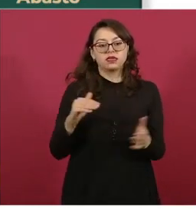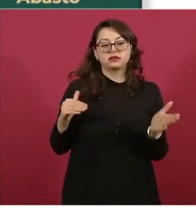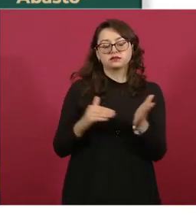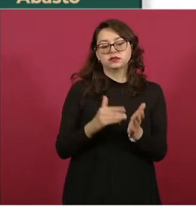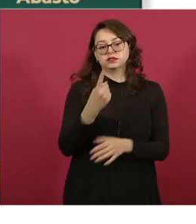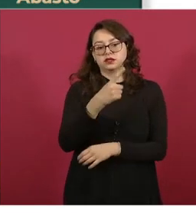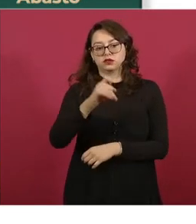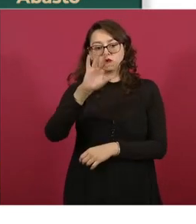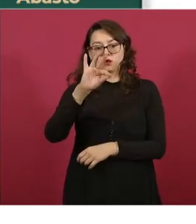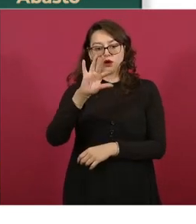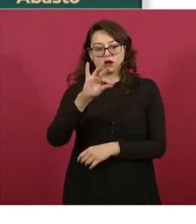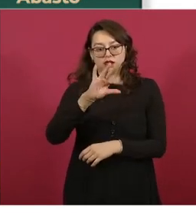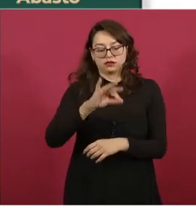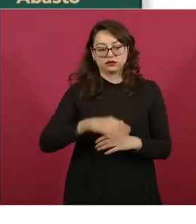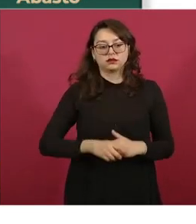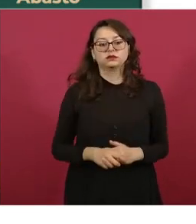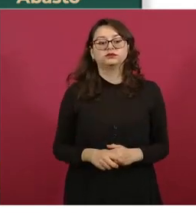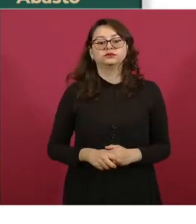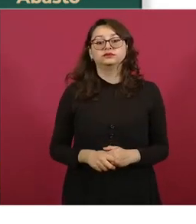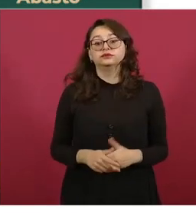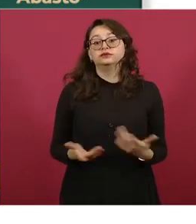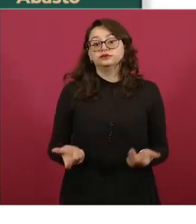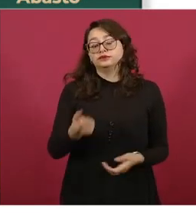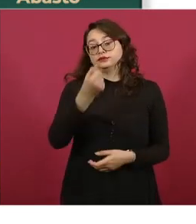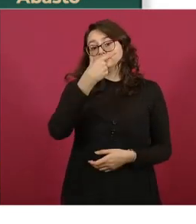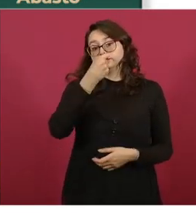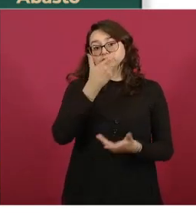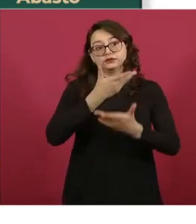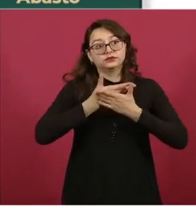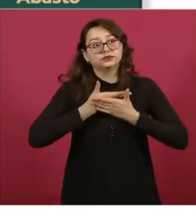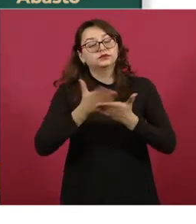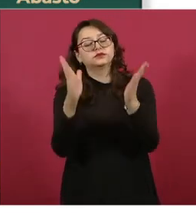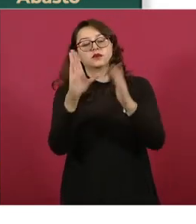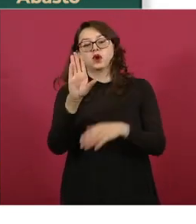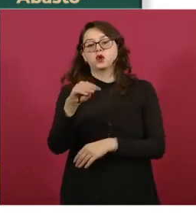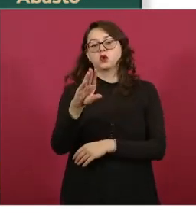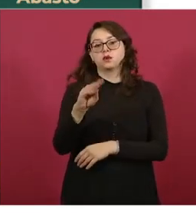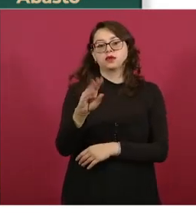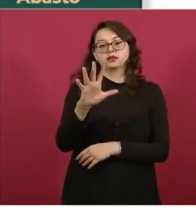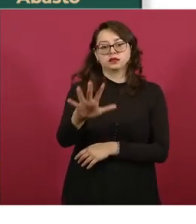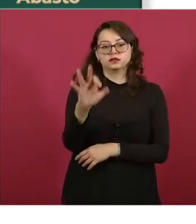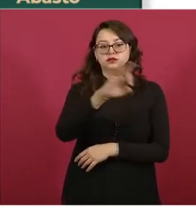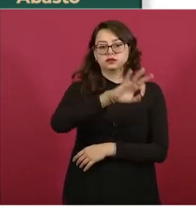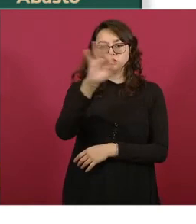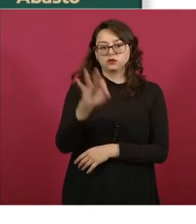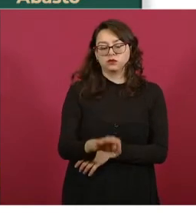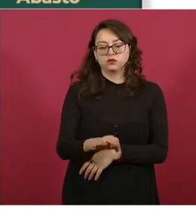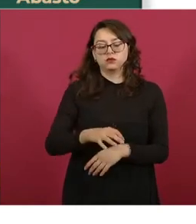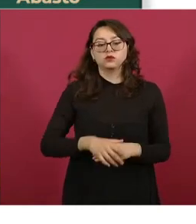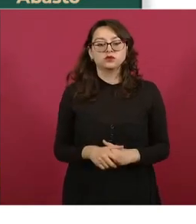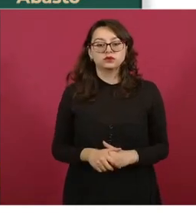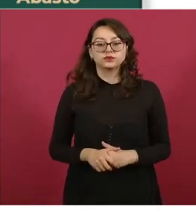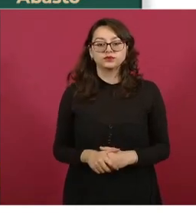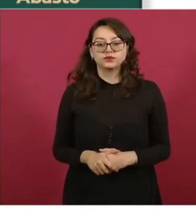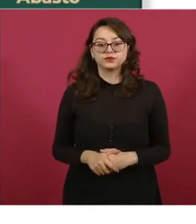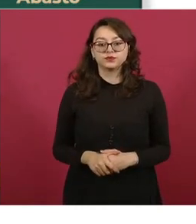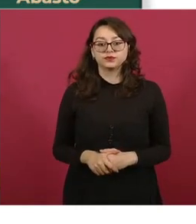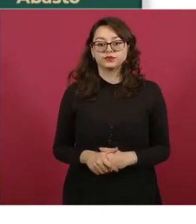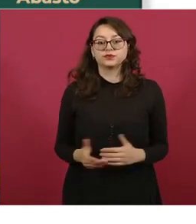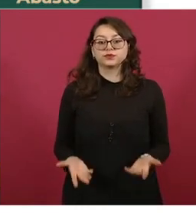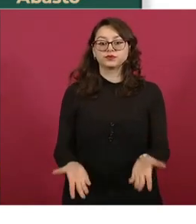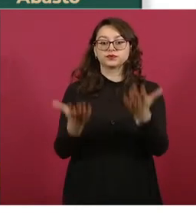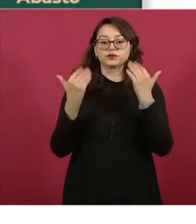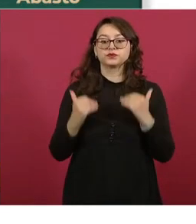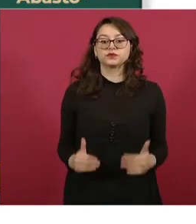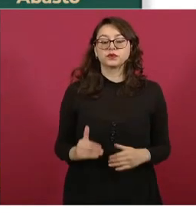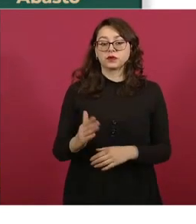en Sinaloa y el abasto de recetas surtidas se reporta en 95% en las unidades de segundo nivel. En el caso